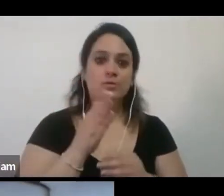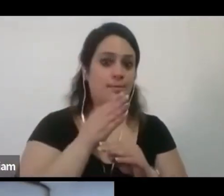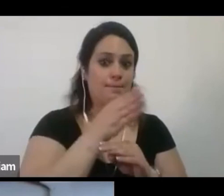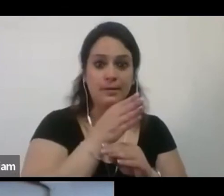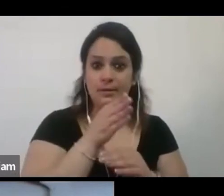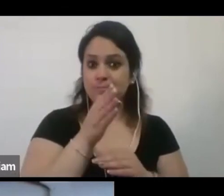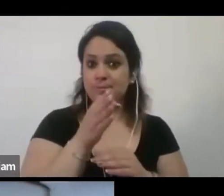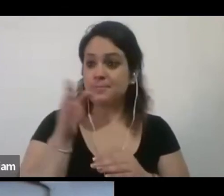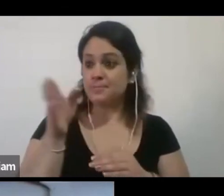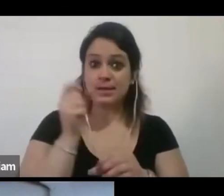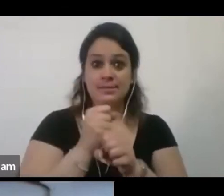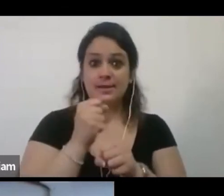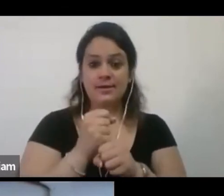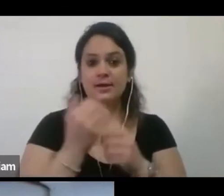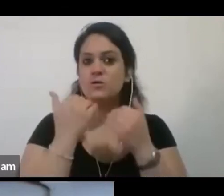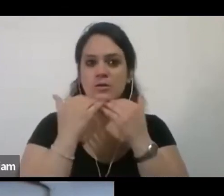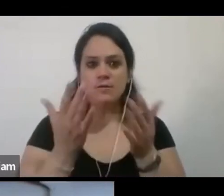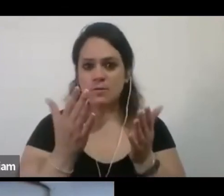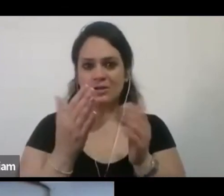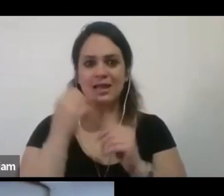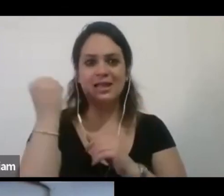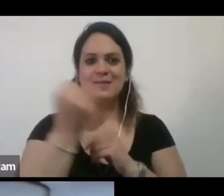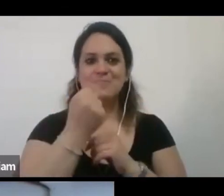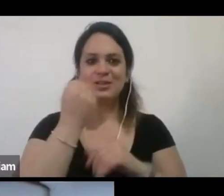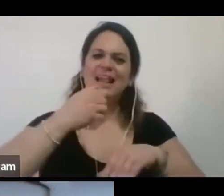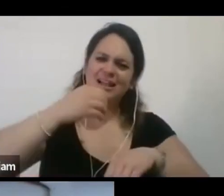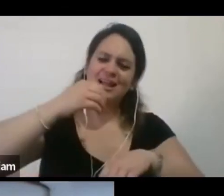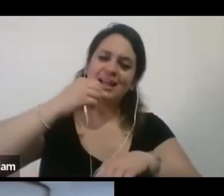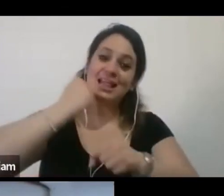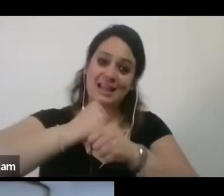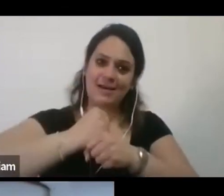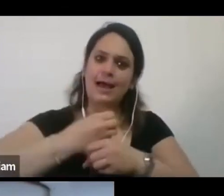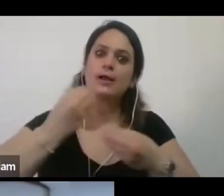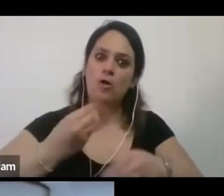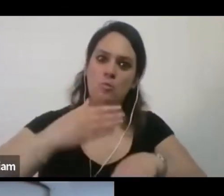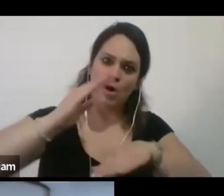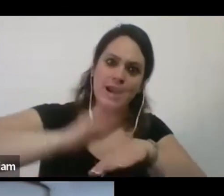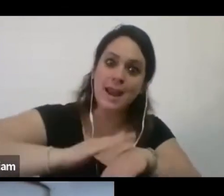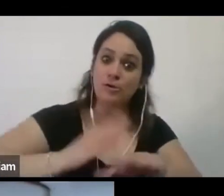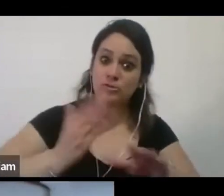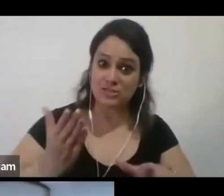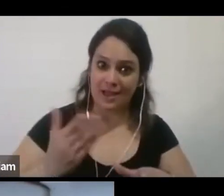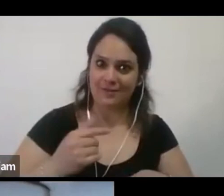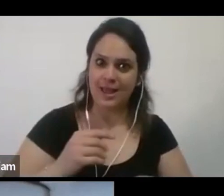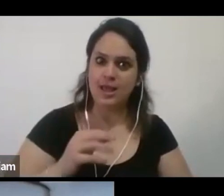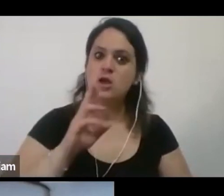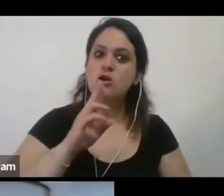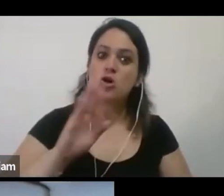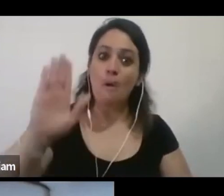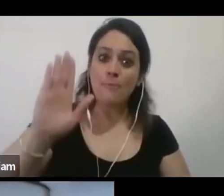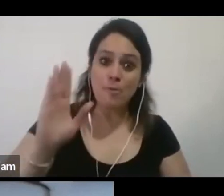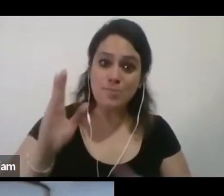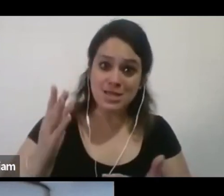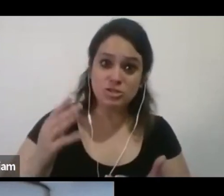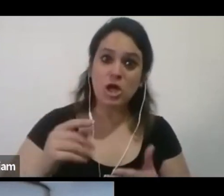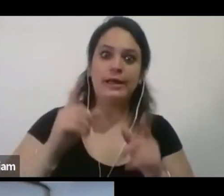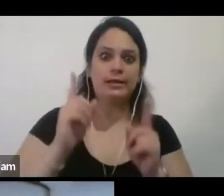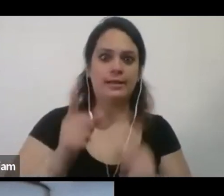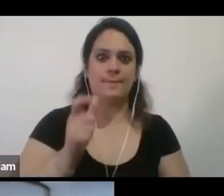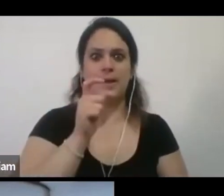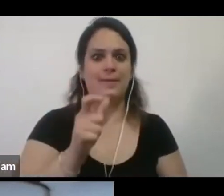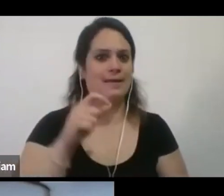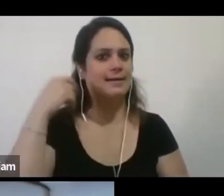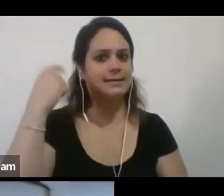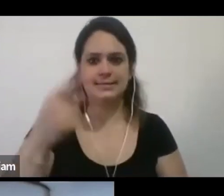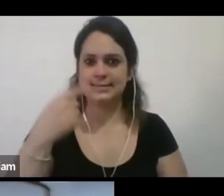estemos insertos, es trabajar con responsabilidad, compromiso, y sobre todo una palabra que yo